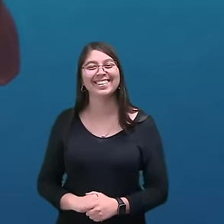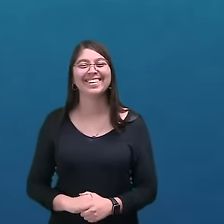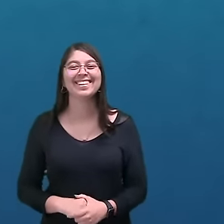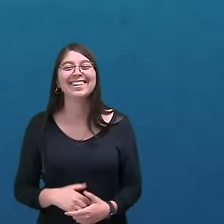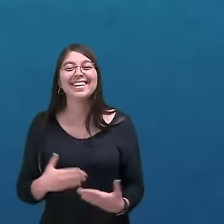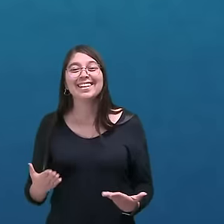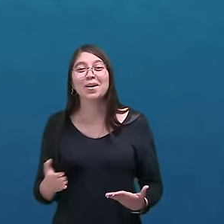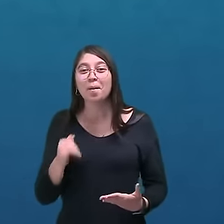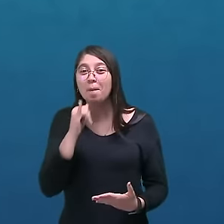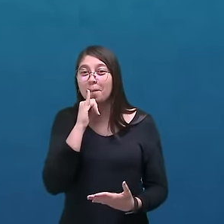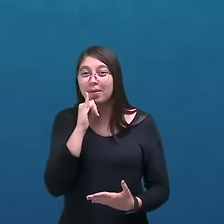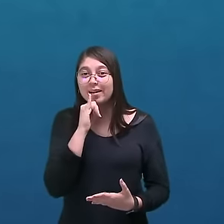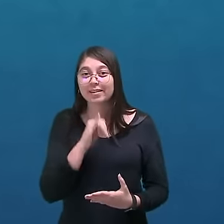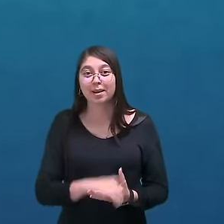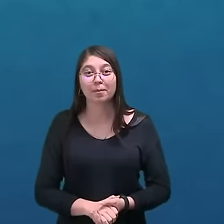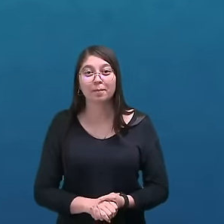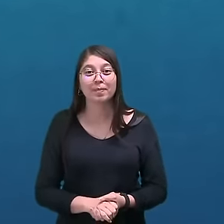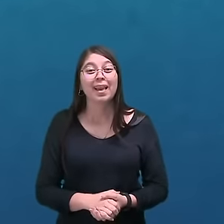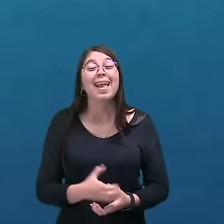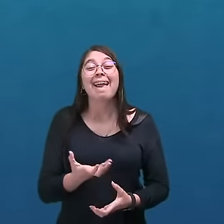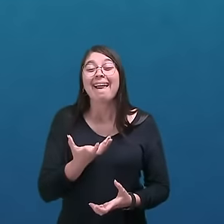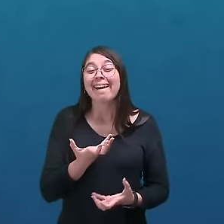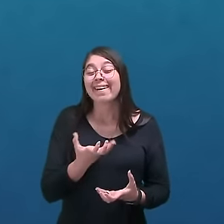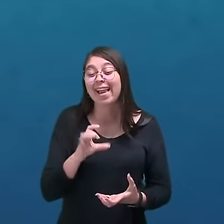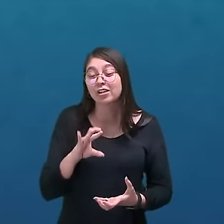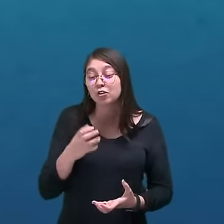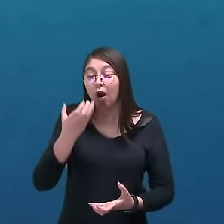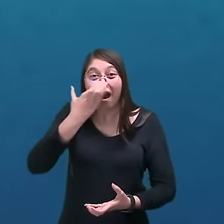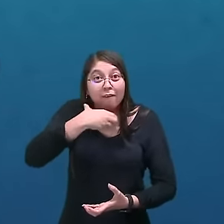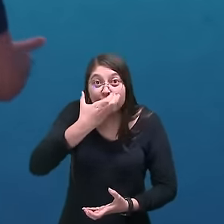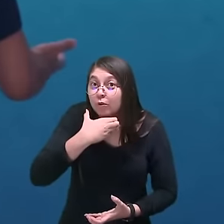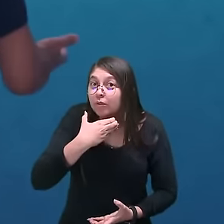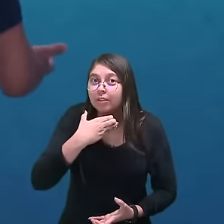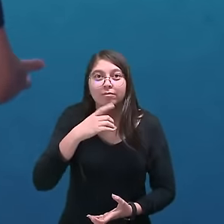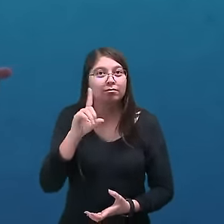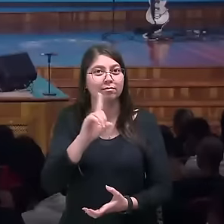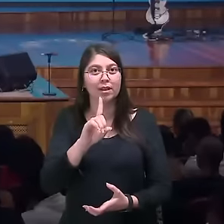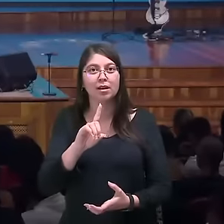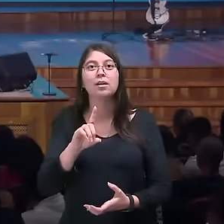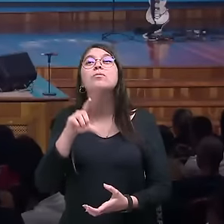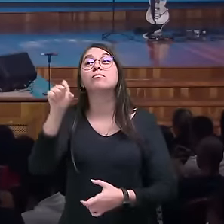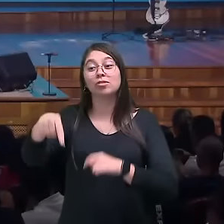tua frutera, Dio che vincer tua sementera.